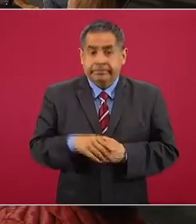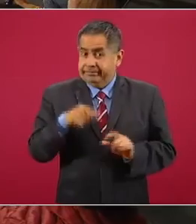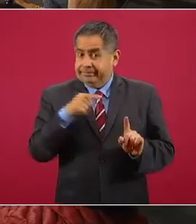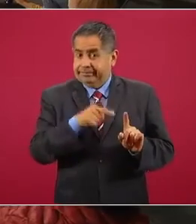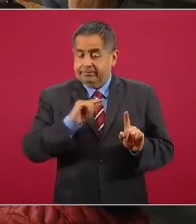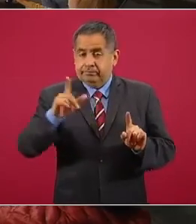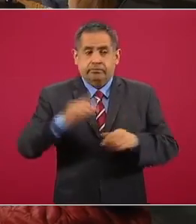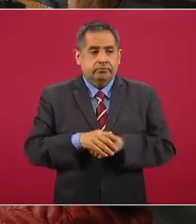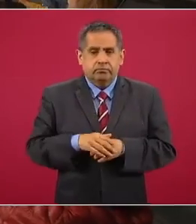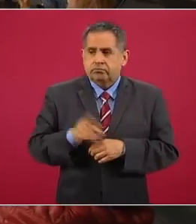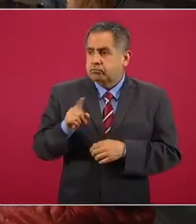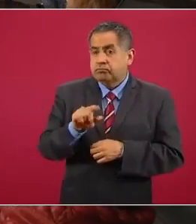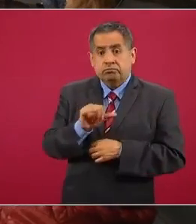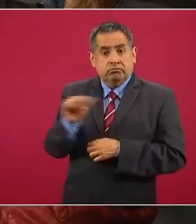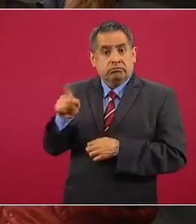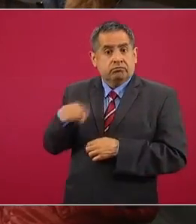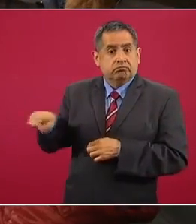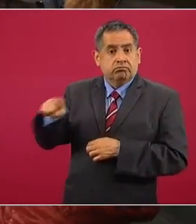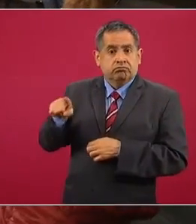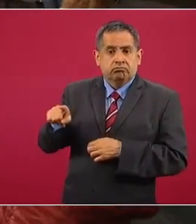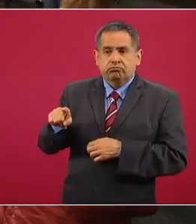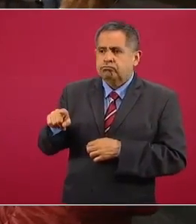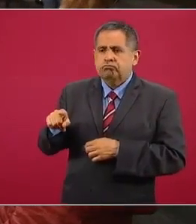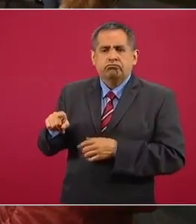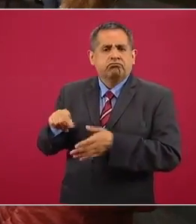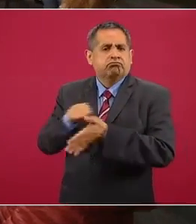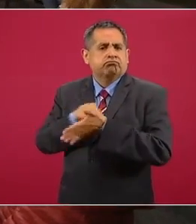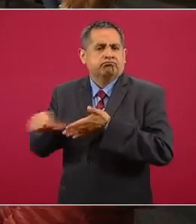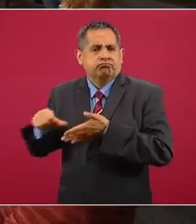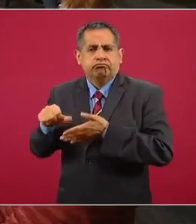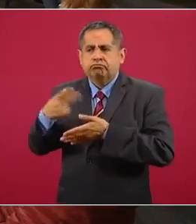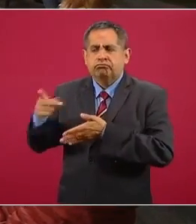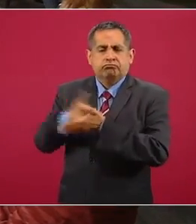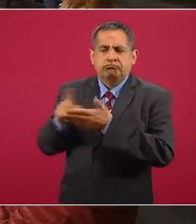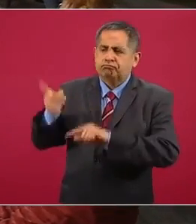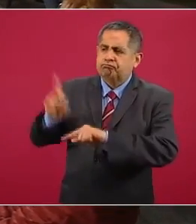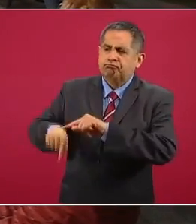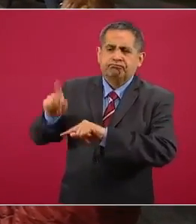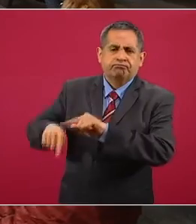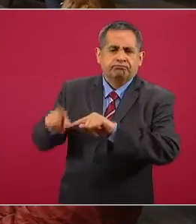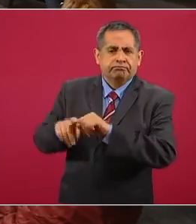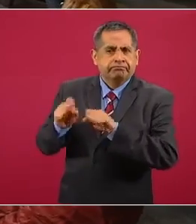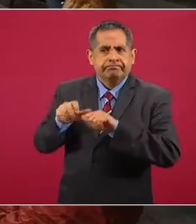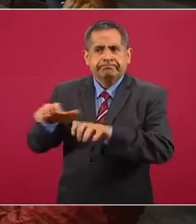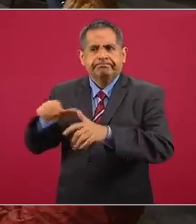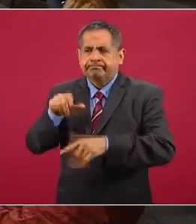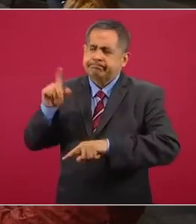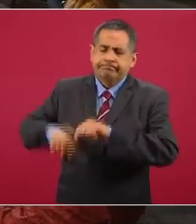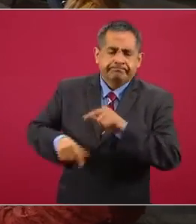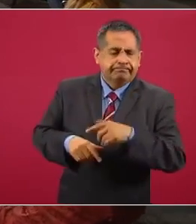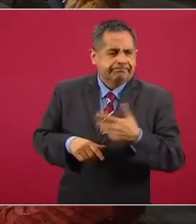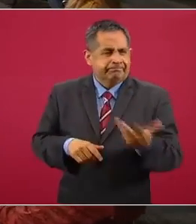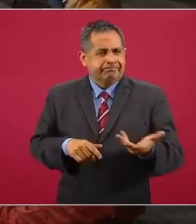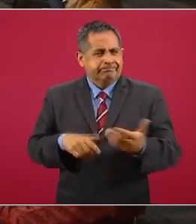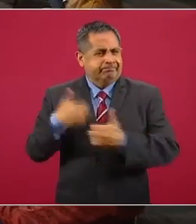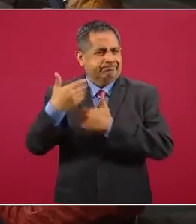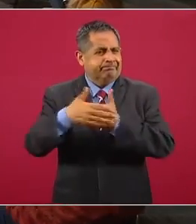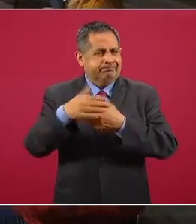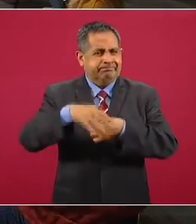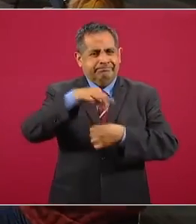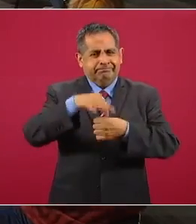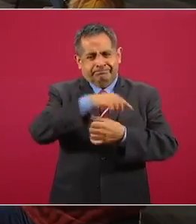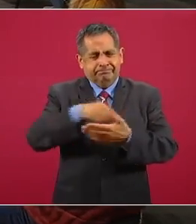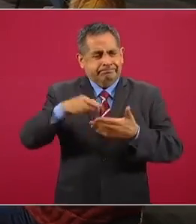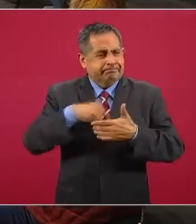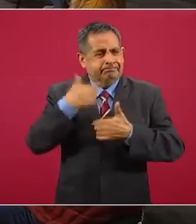funcionario bloqueó a los trabajadores, bloqueó sus derechos de algunos trabajadores, de muchos, ¿no? En vías de las siguientes elecciones que